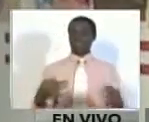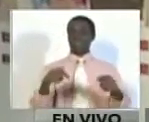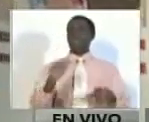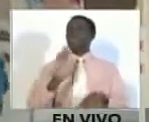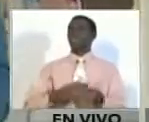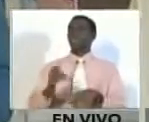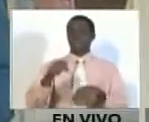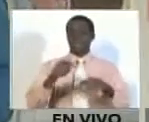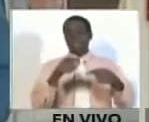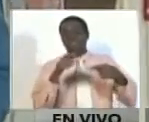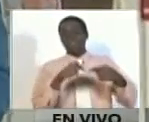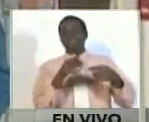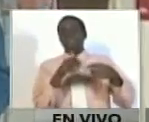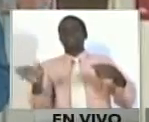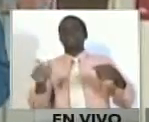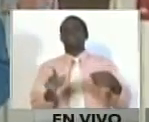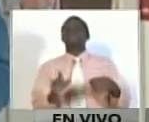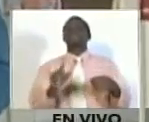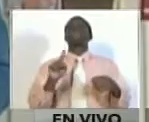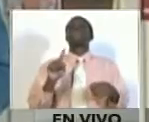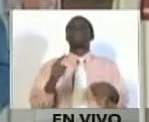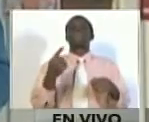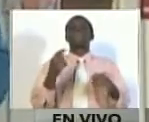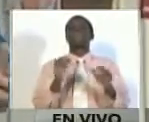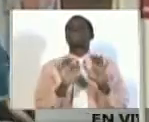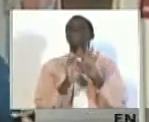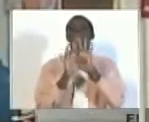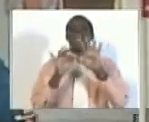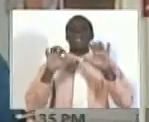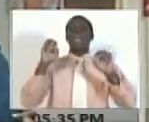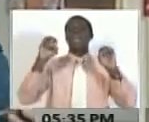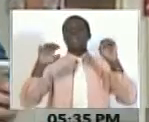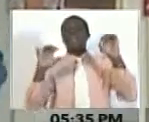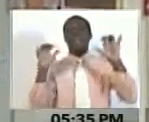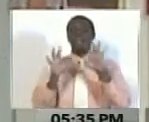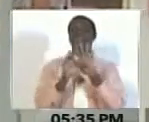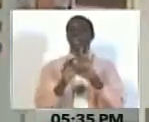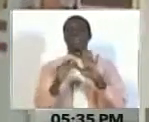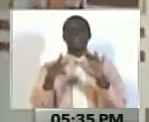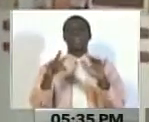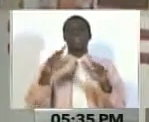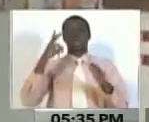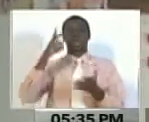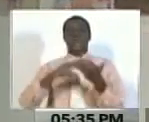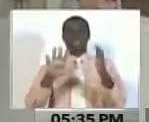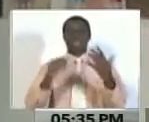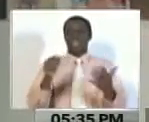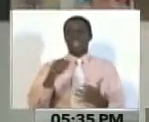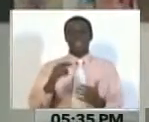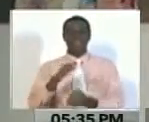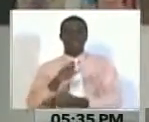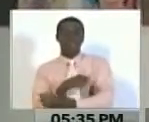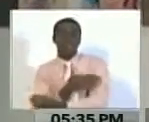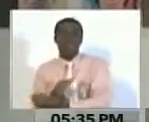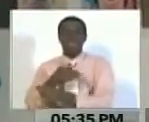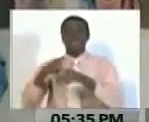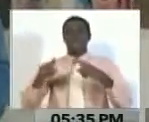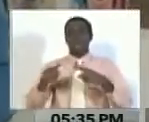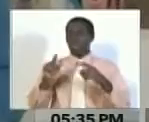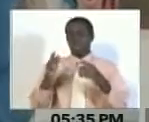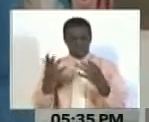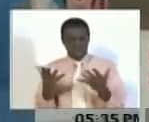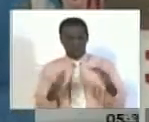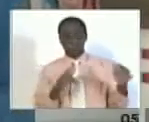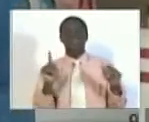FinVen 2016. Es una feria de música, es un encuentro de músicos, es un encuentro para la economía cultural. De eso vamos a estar